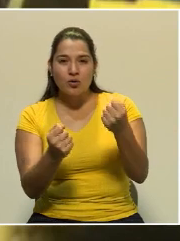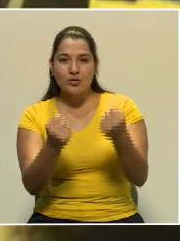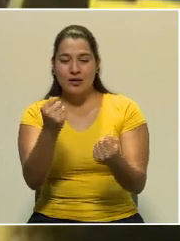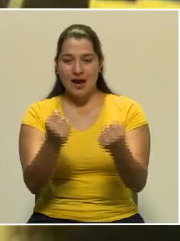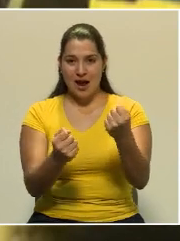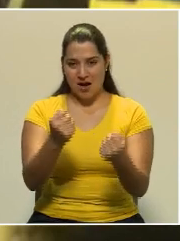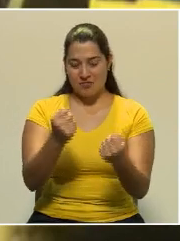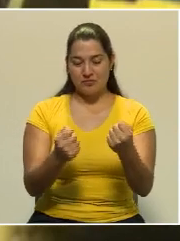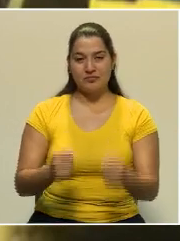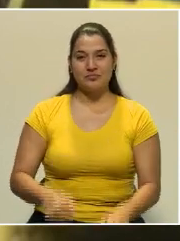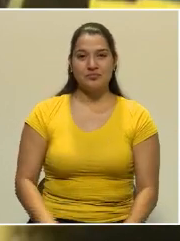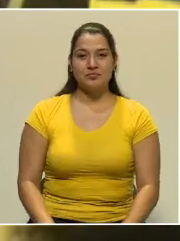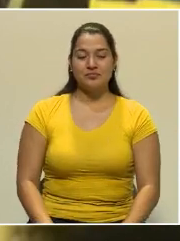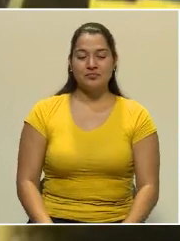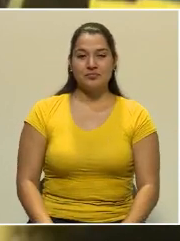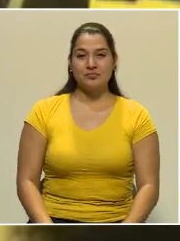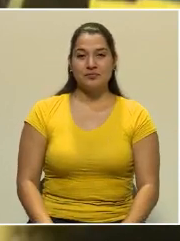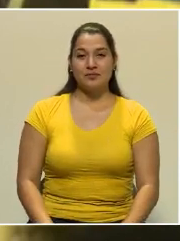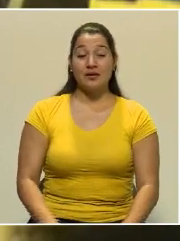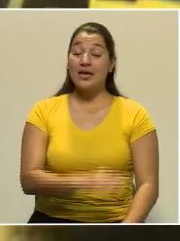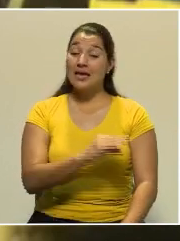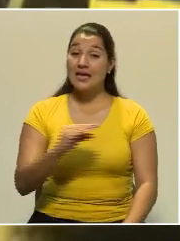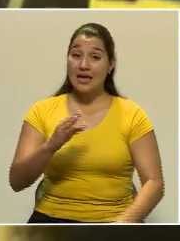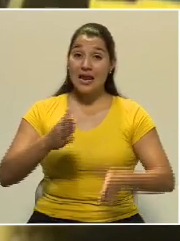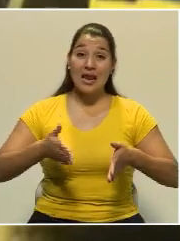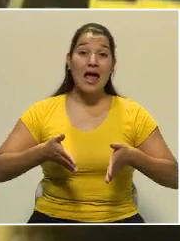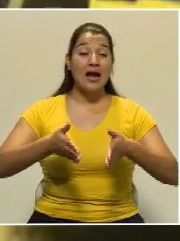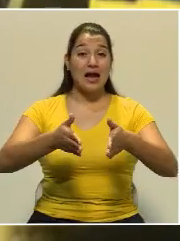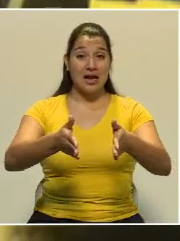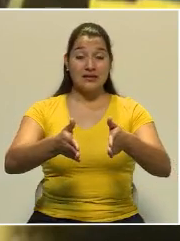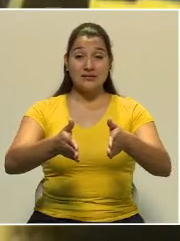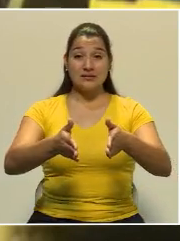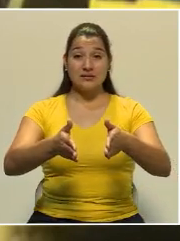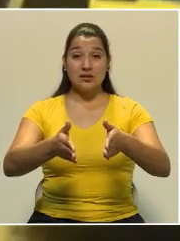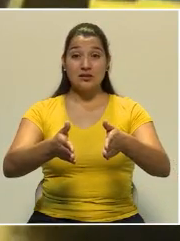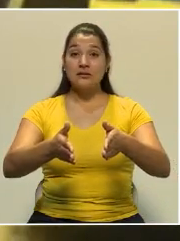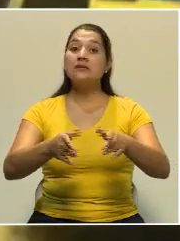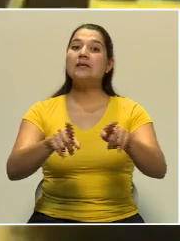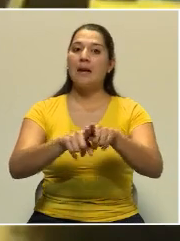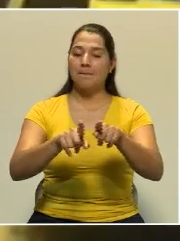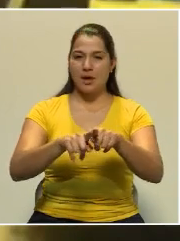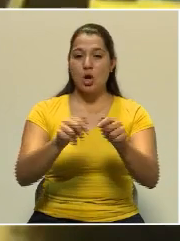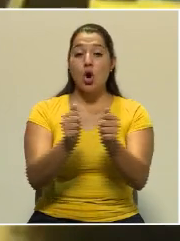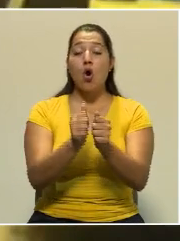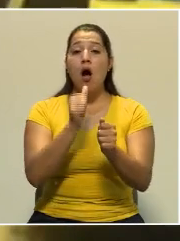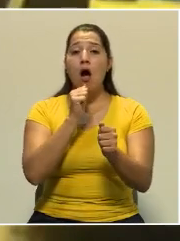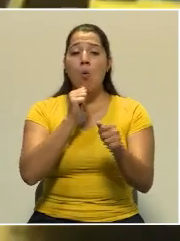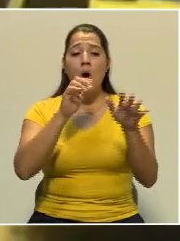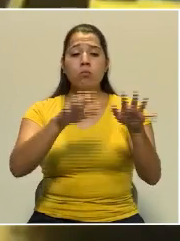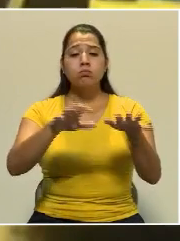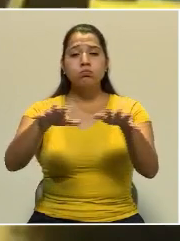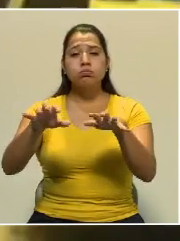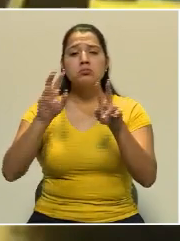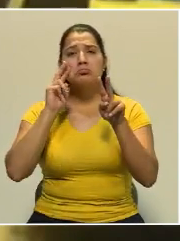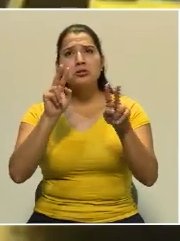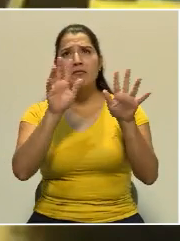vehículos circulando, el pavimento está en condiciones resbaladizas y hay buena